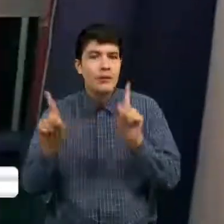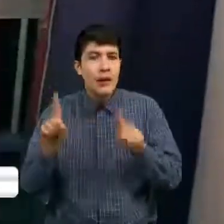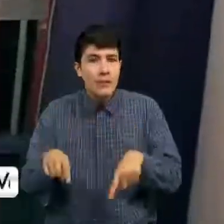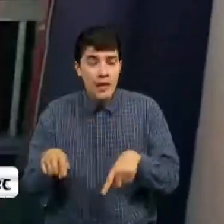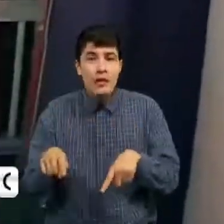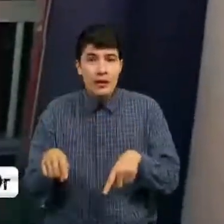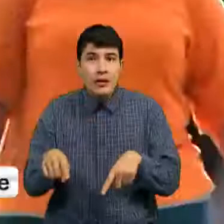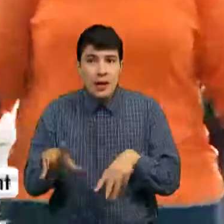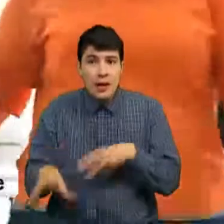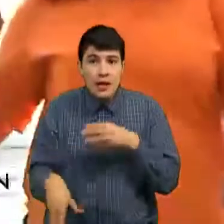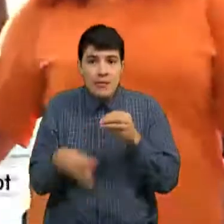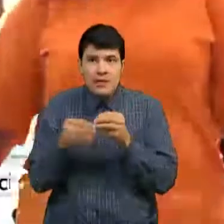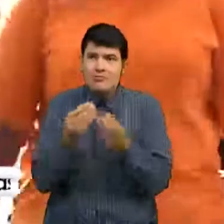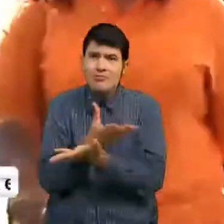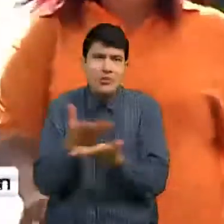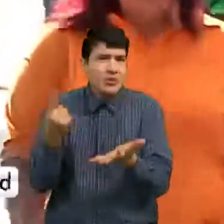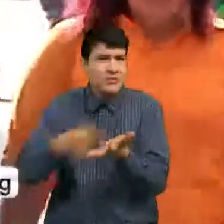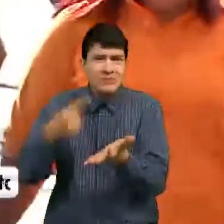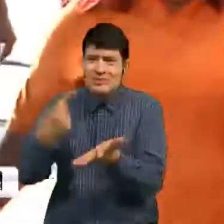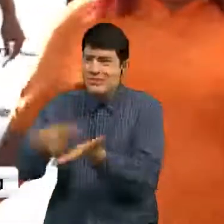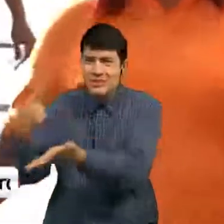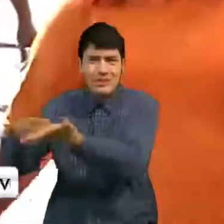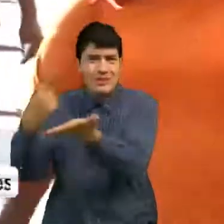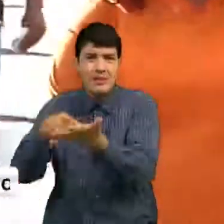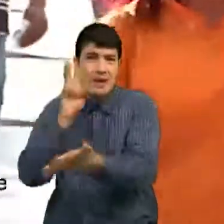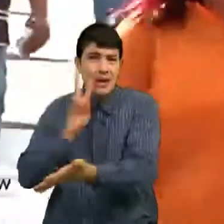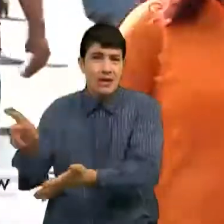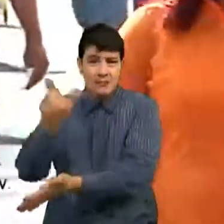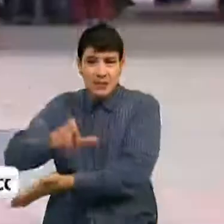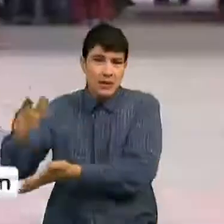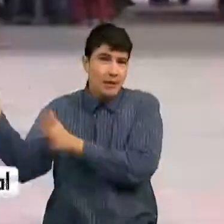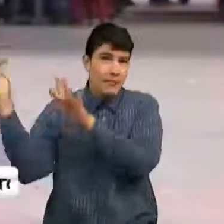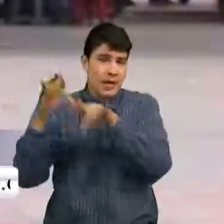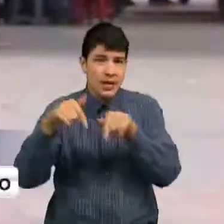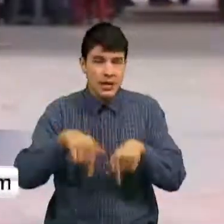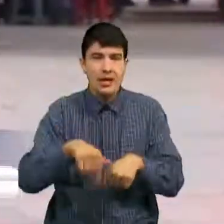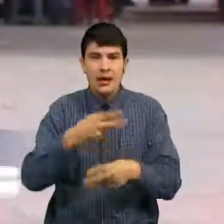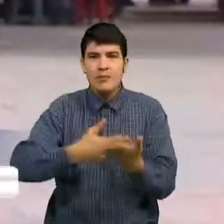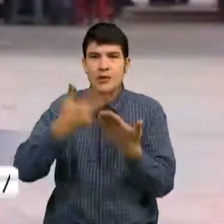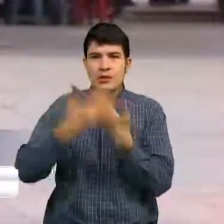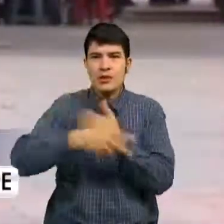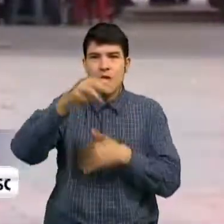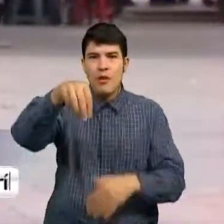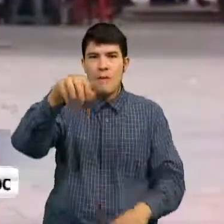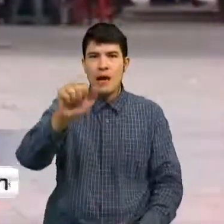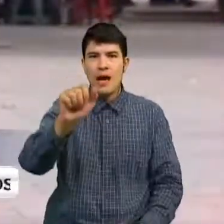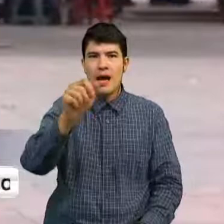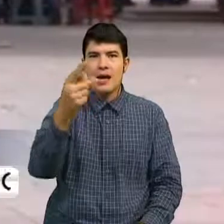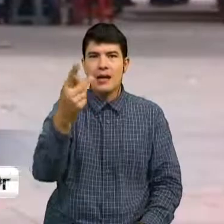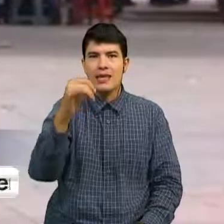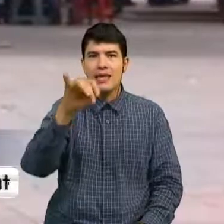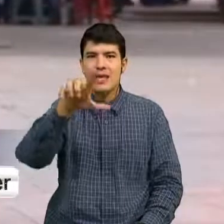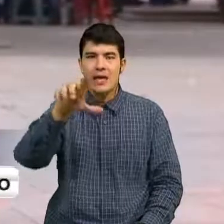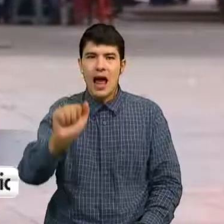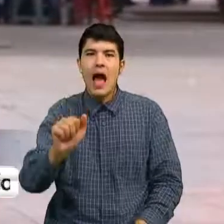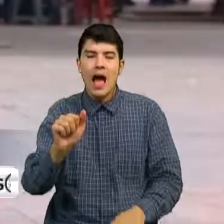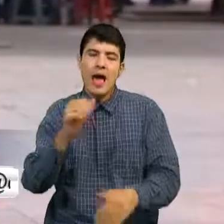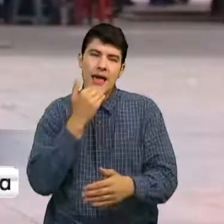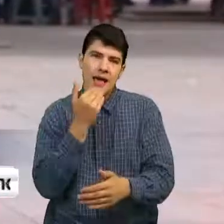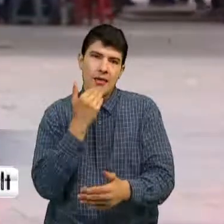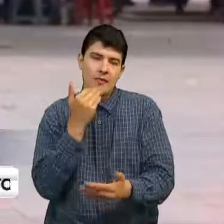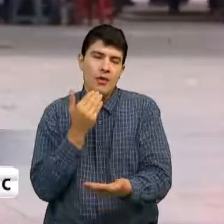y la inminente llegada de miles y miles de venezolanos el proyecto maquila sería el ejemplo que pone la cámara de comercio de cúcuta